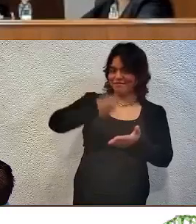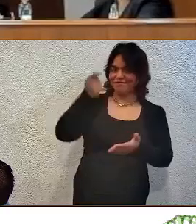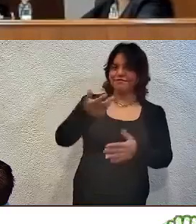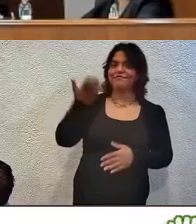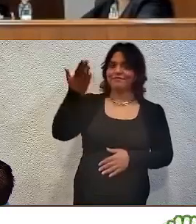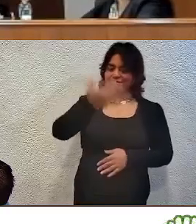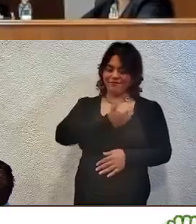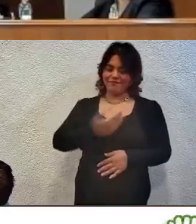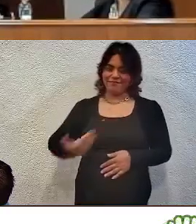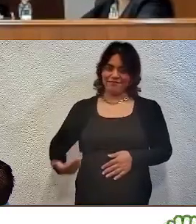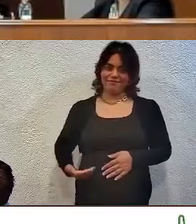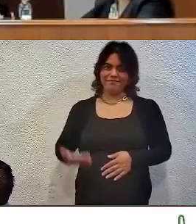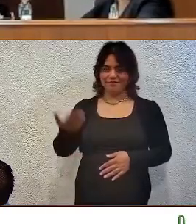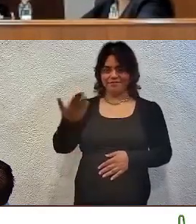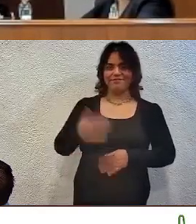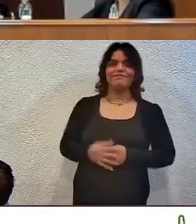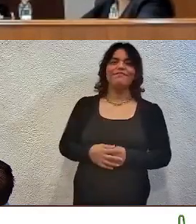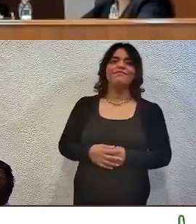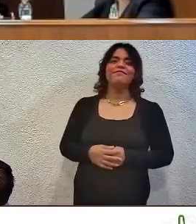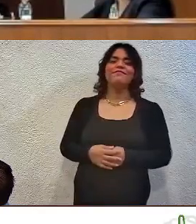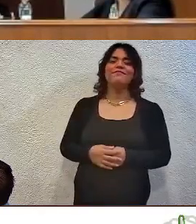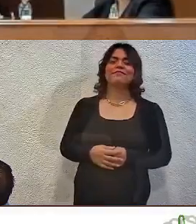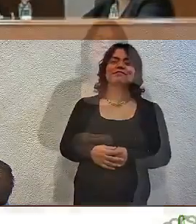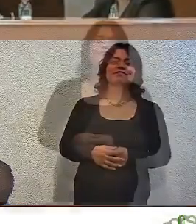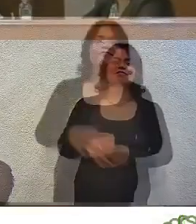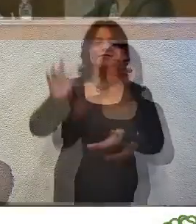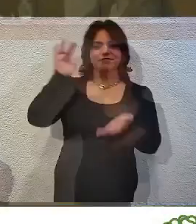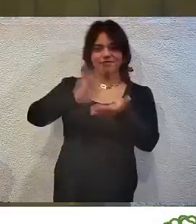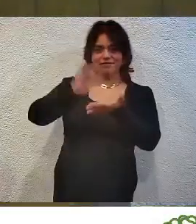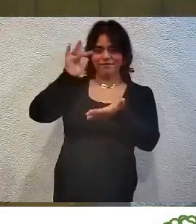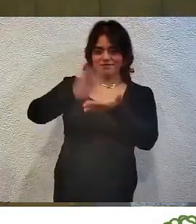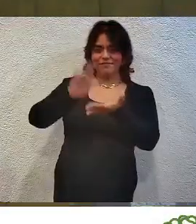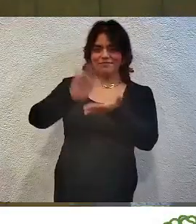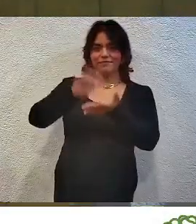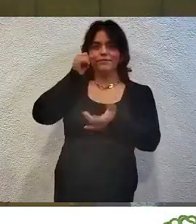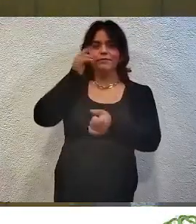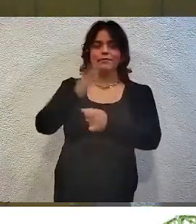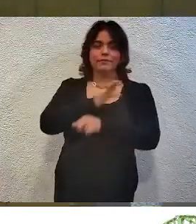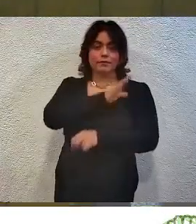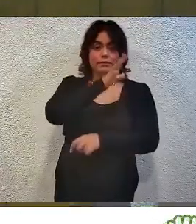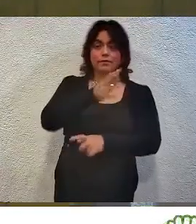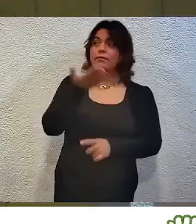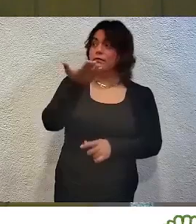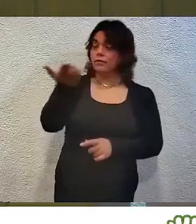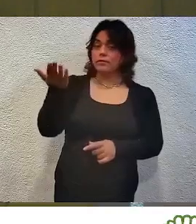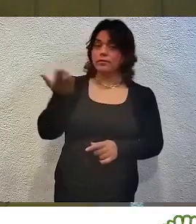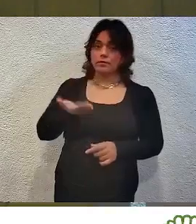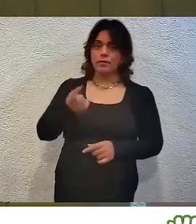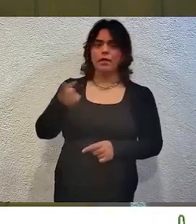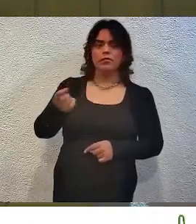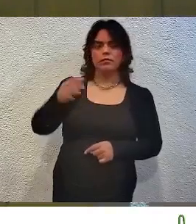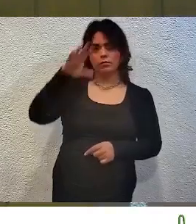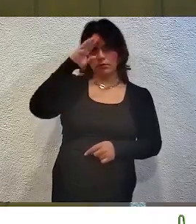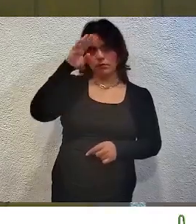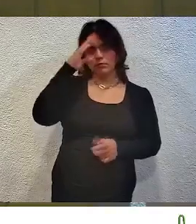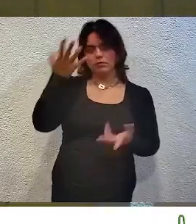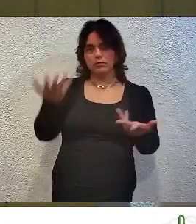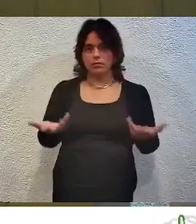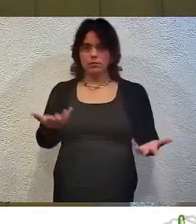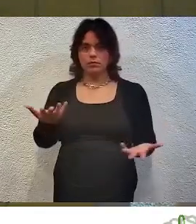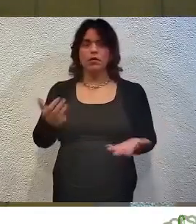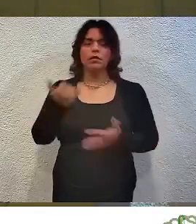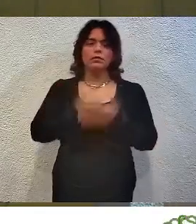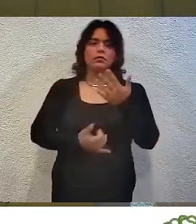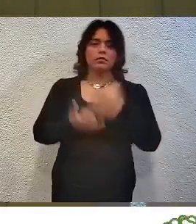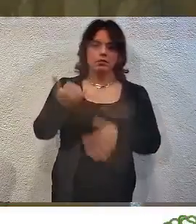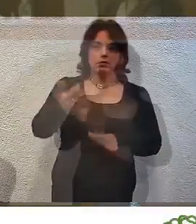cuenta, magistradas, magistrados. Gracias, secretario general. Magistrada, magistrados, está a nuestra consideración el proyecto del